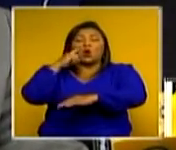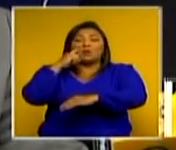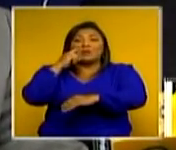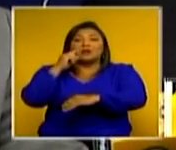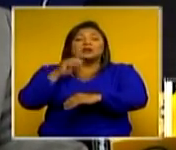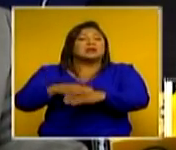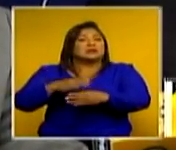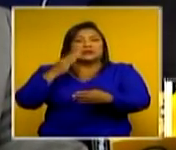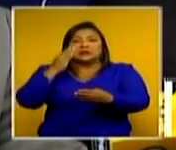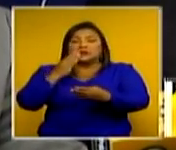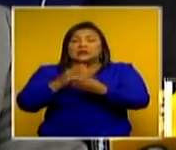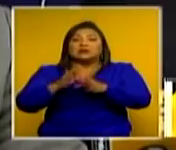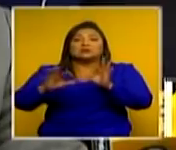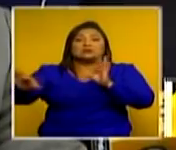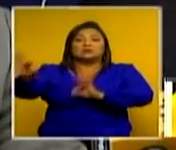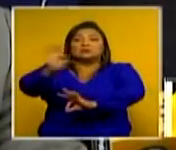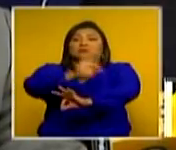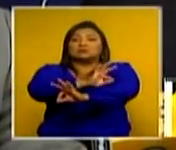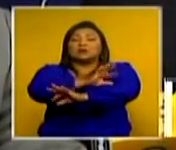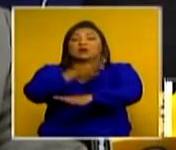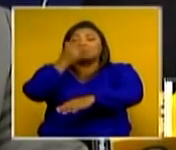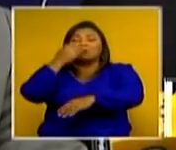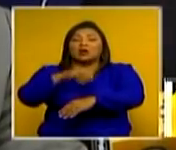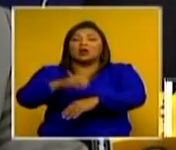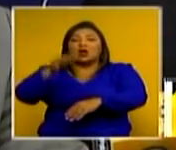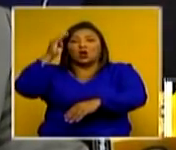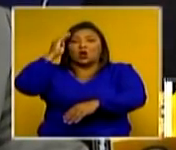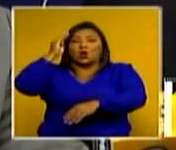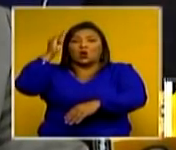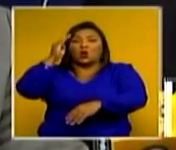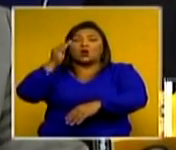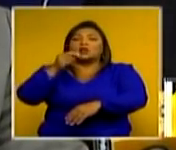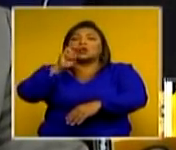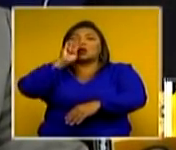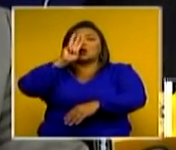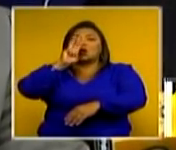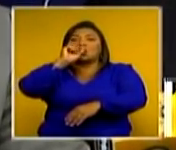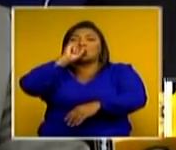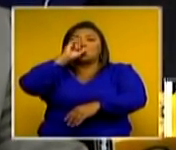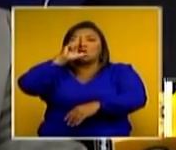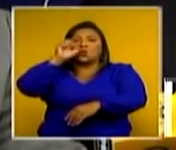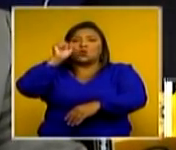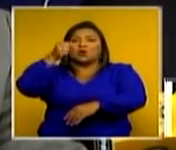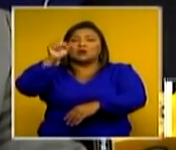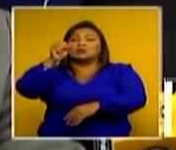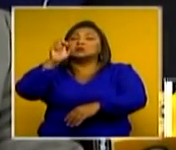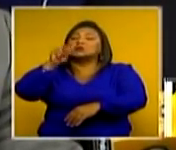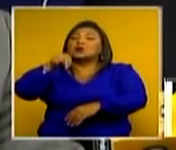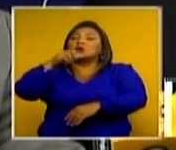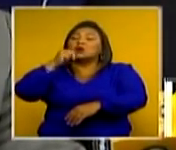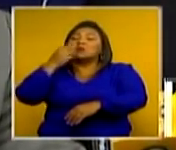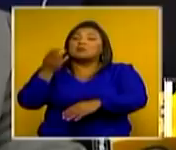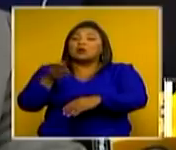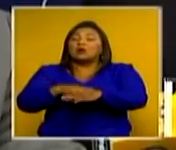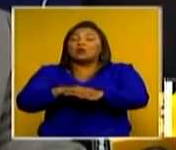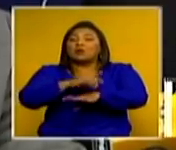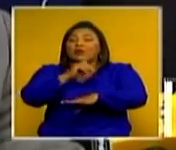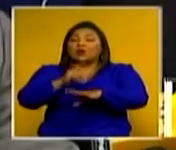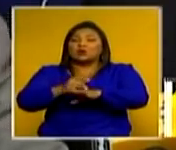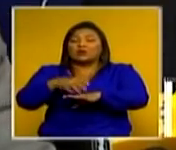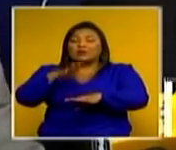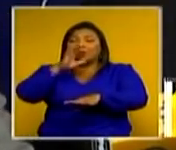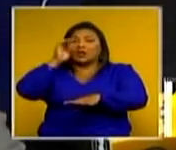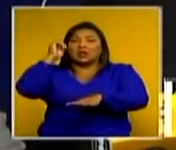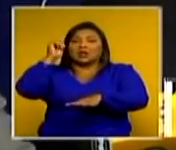al coronel wilson pavón como director nacional de tránsito lo reemplace en este